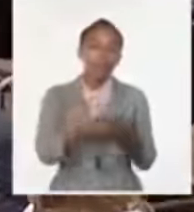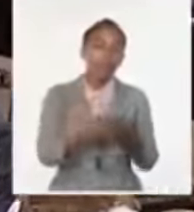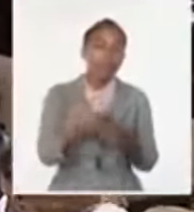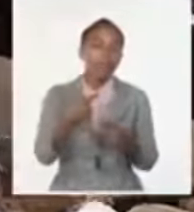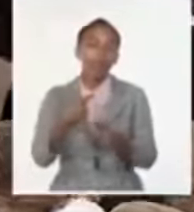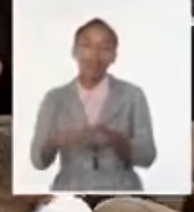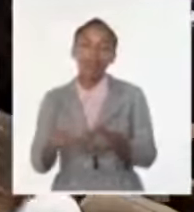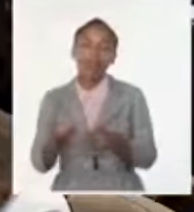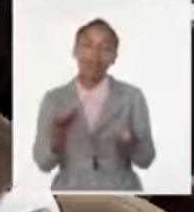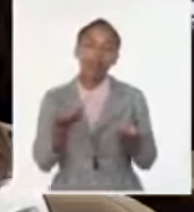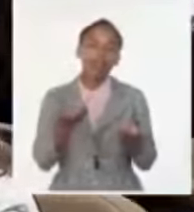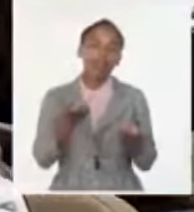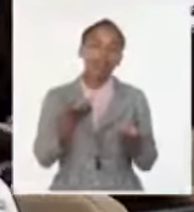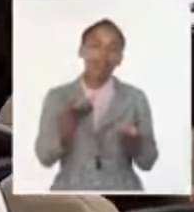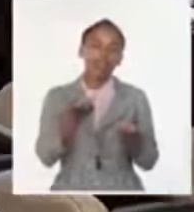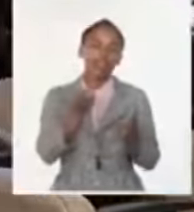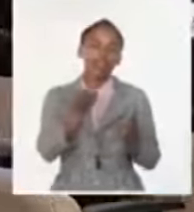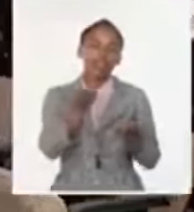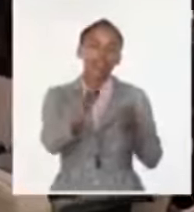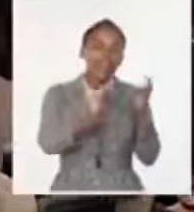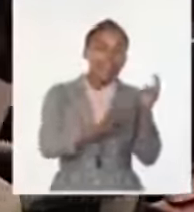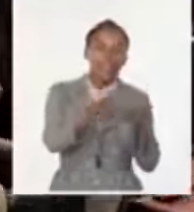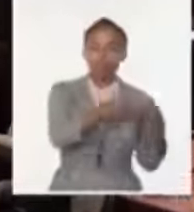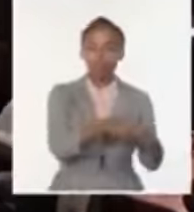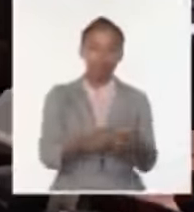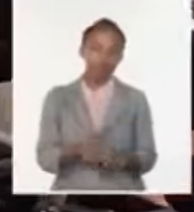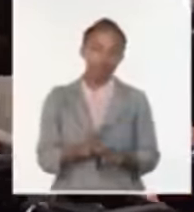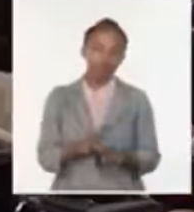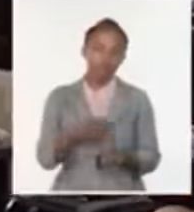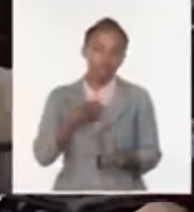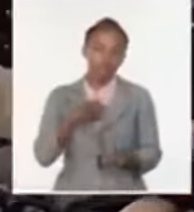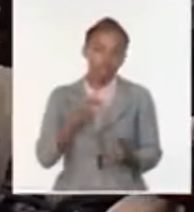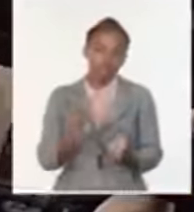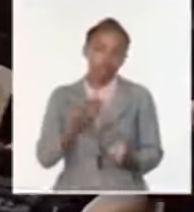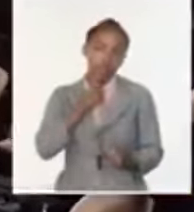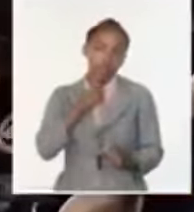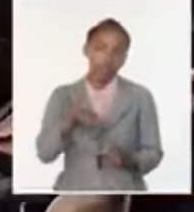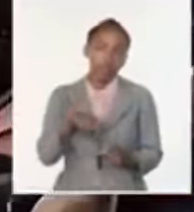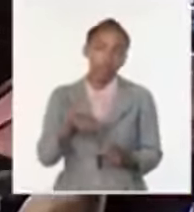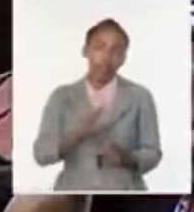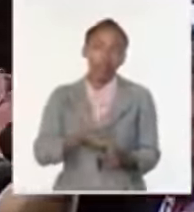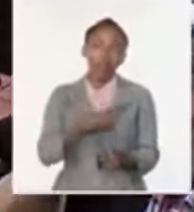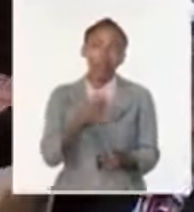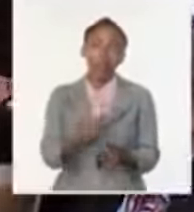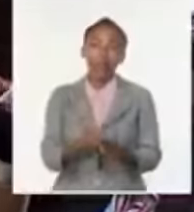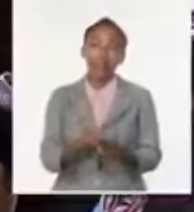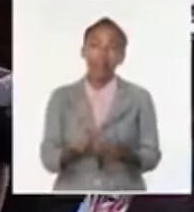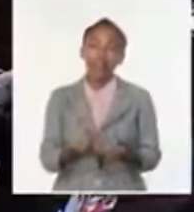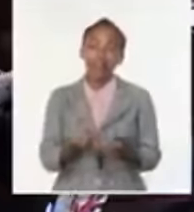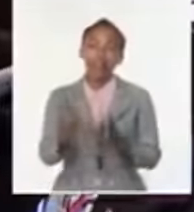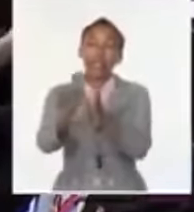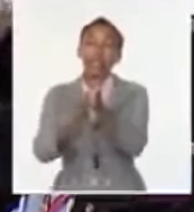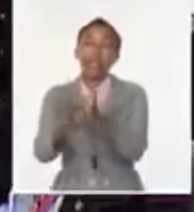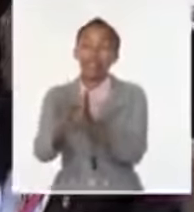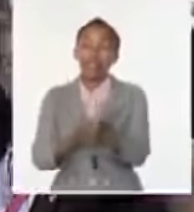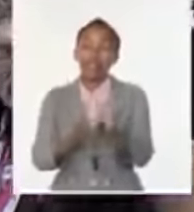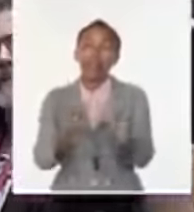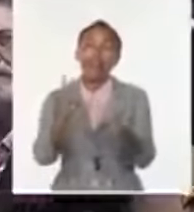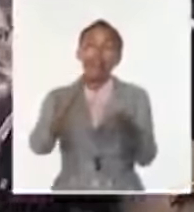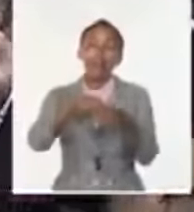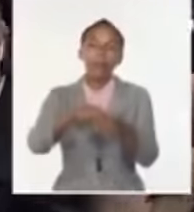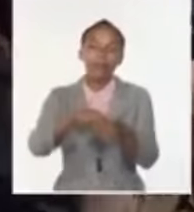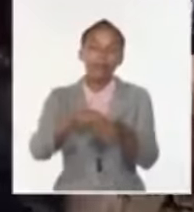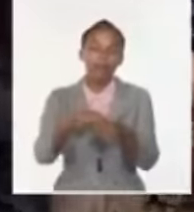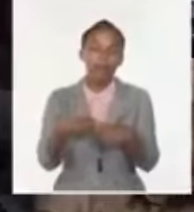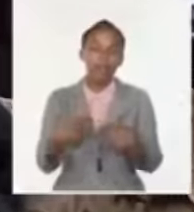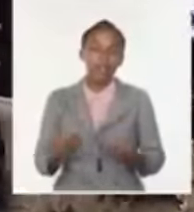talleres de mantenimiento y se lo alquila a las MIPYMES, está